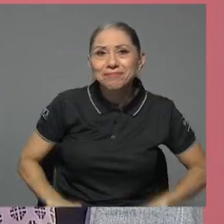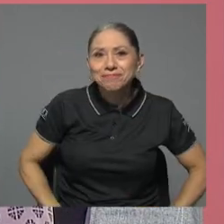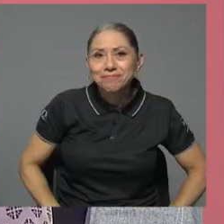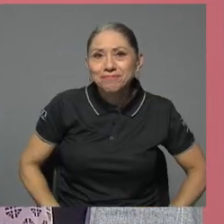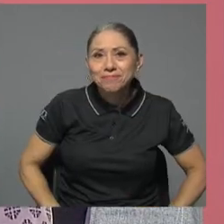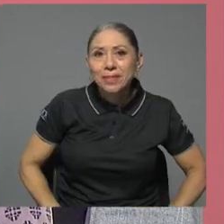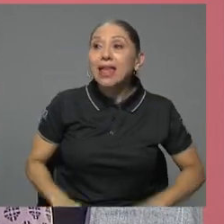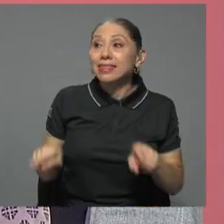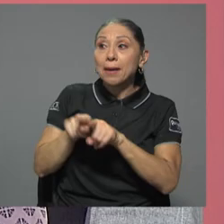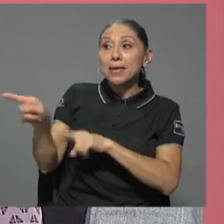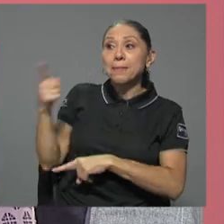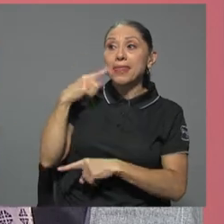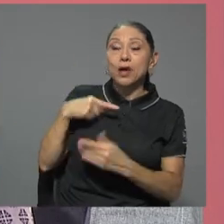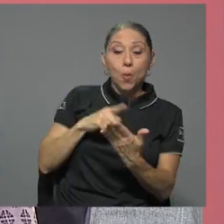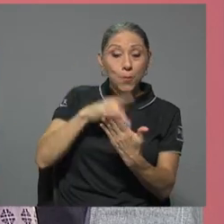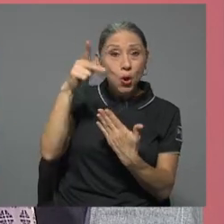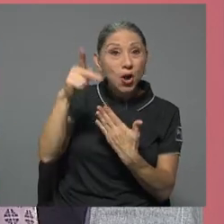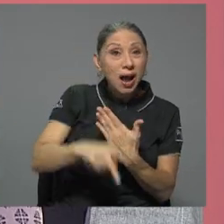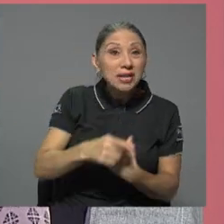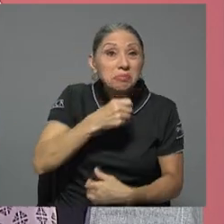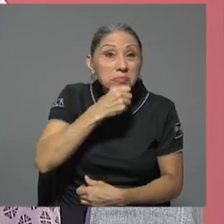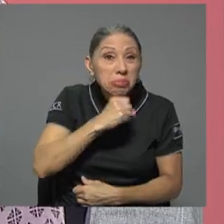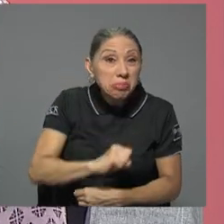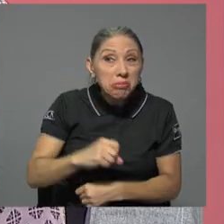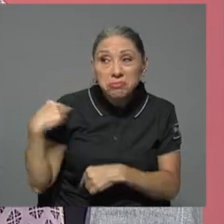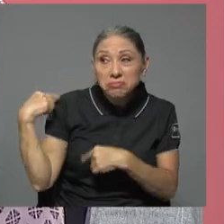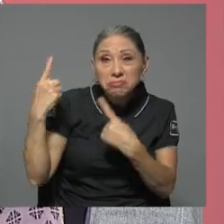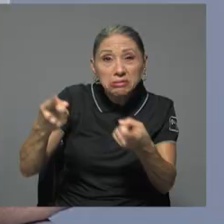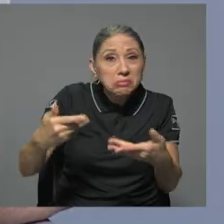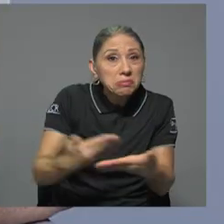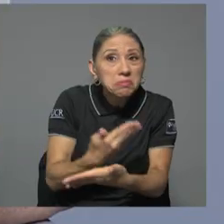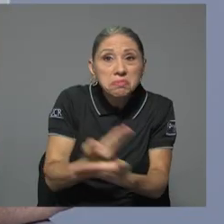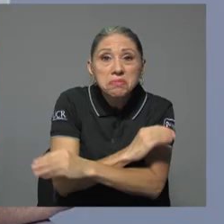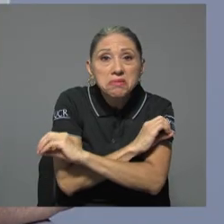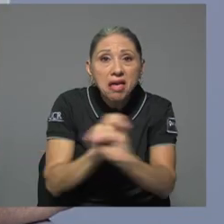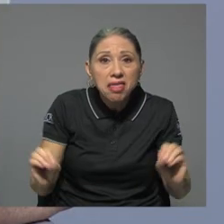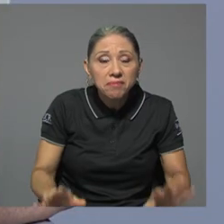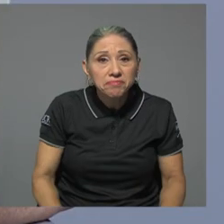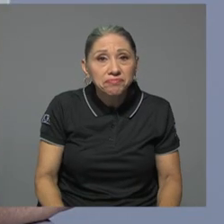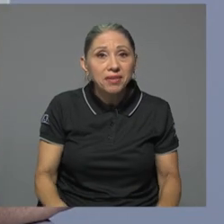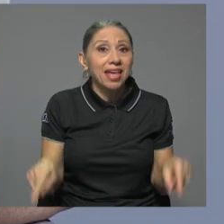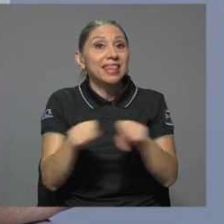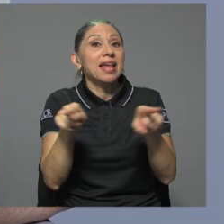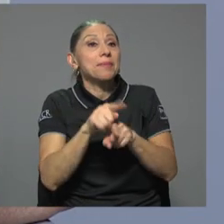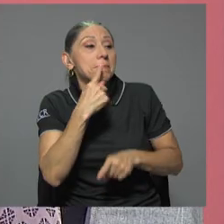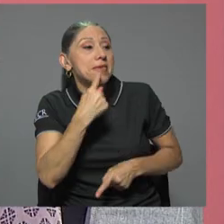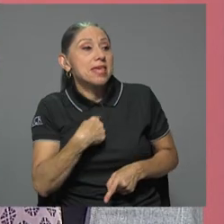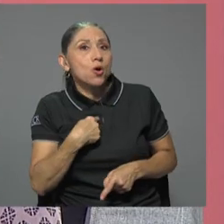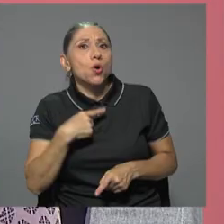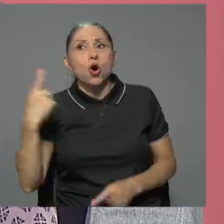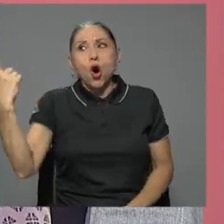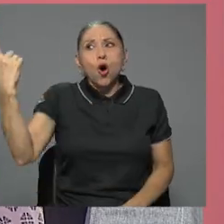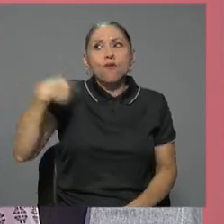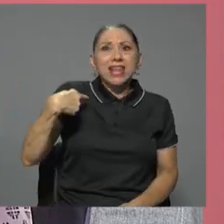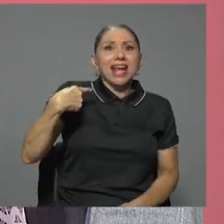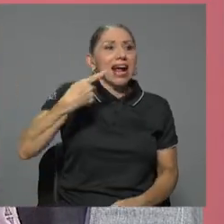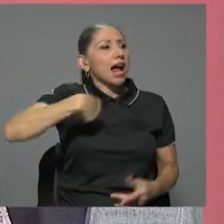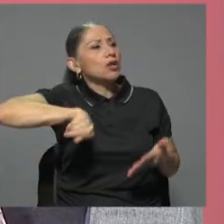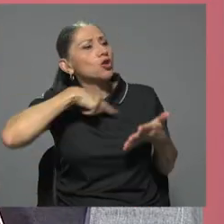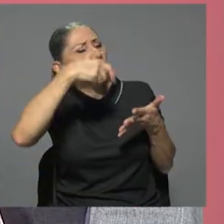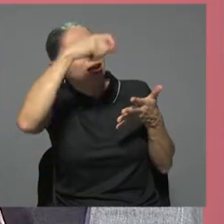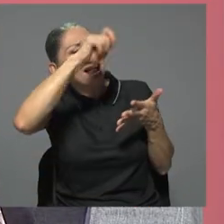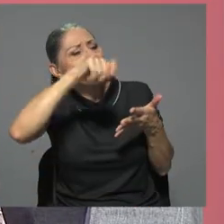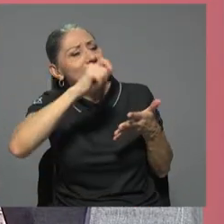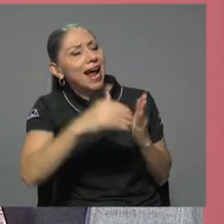programas no han sido actualizados desde hace años que otra cosa me dijo nos obligan a calificar habilidades pero nosotros enseñamos